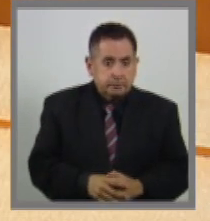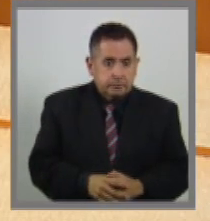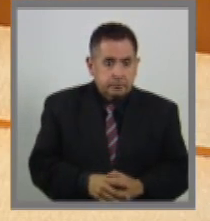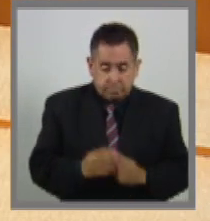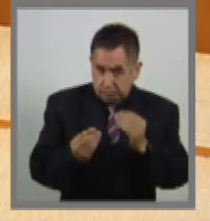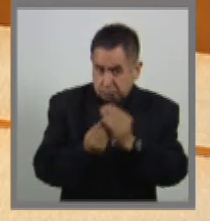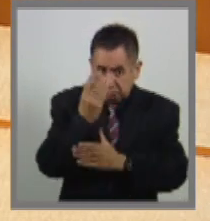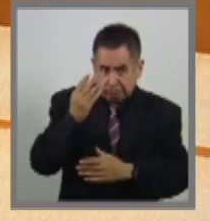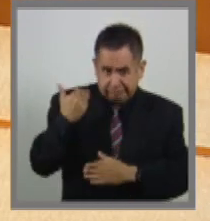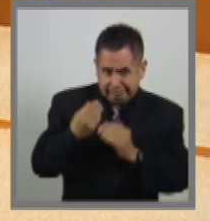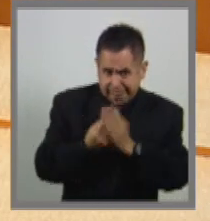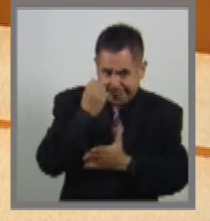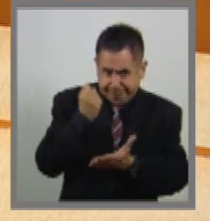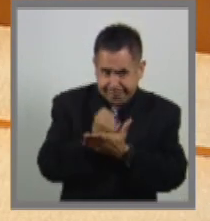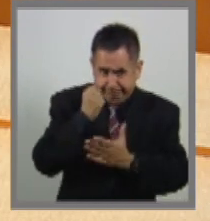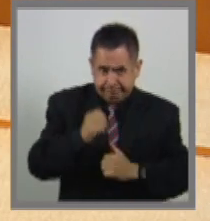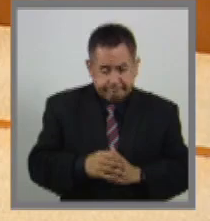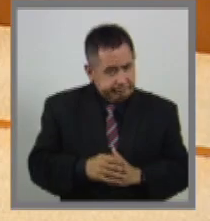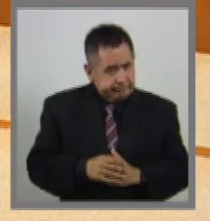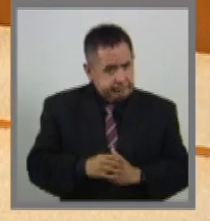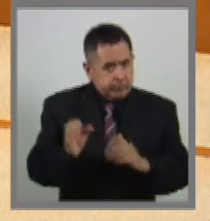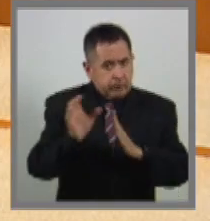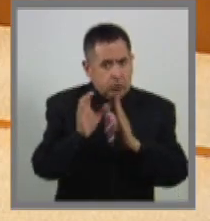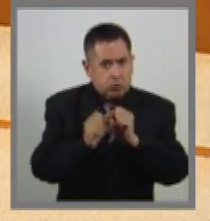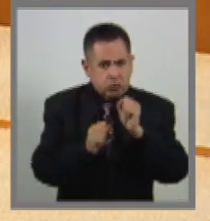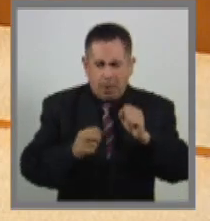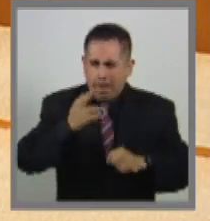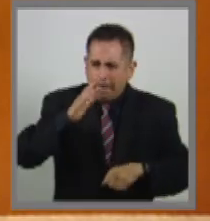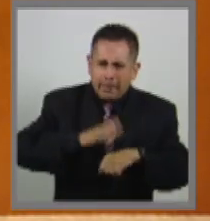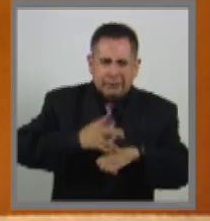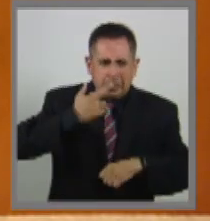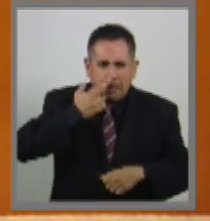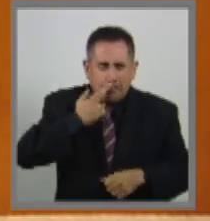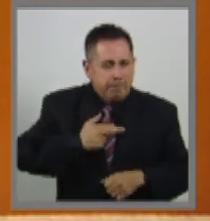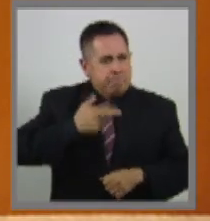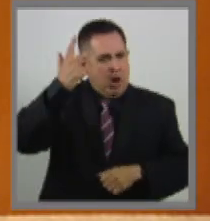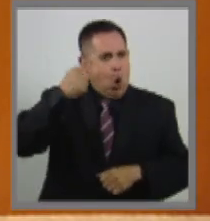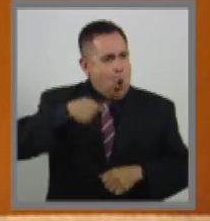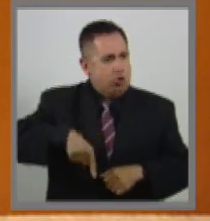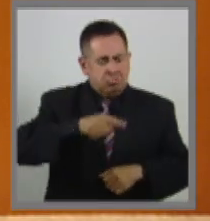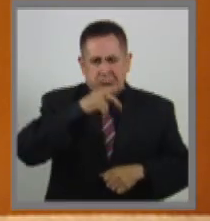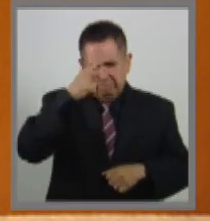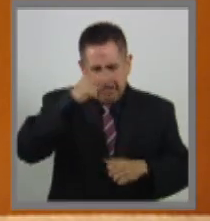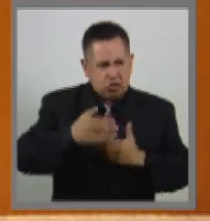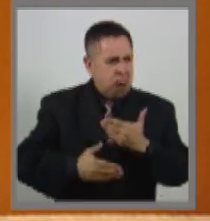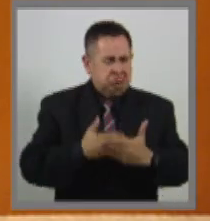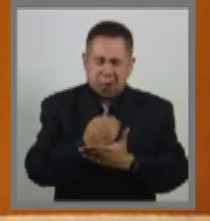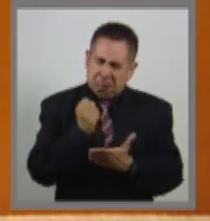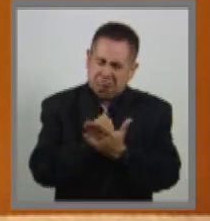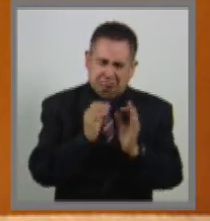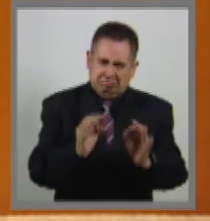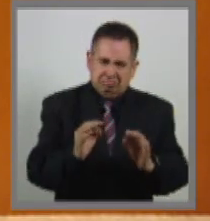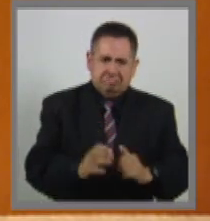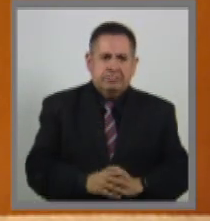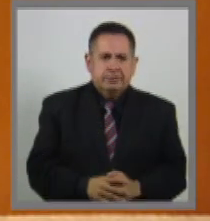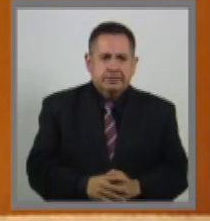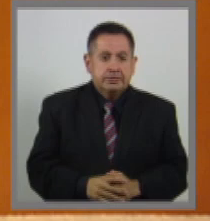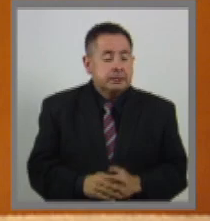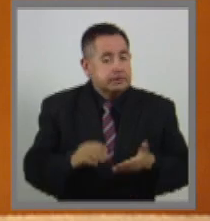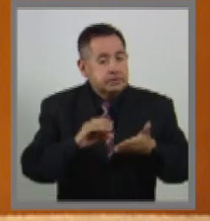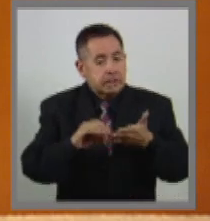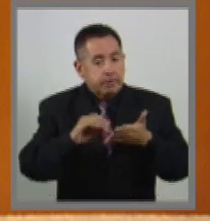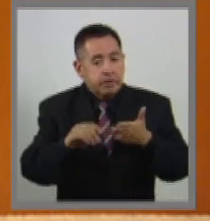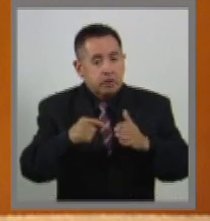la nueva, la constitución más progresista de este país. En su